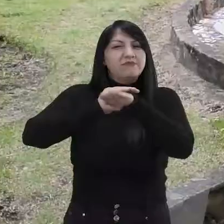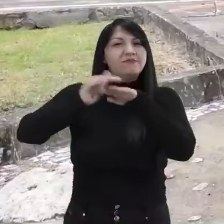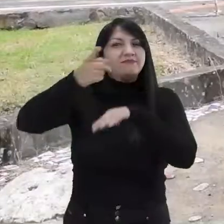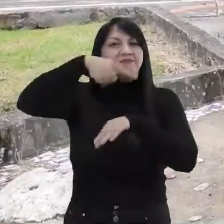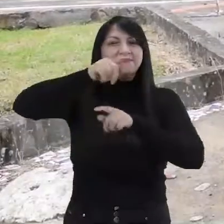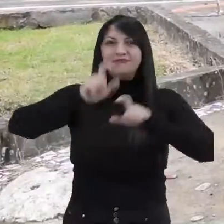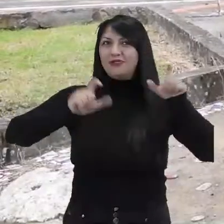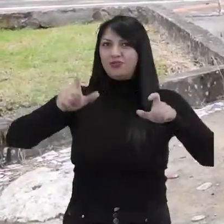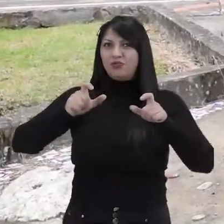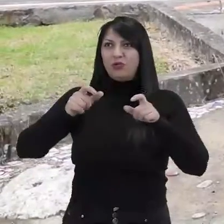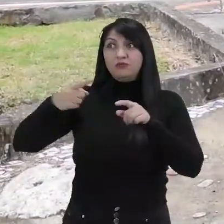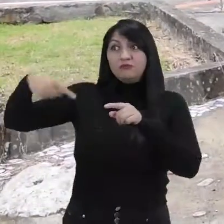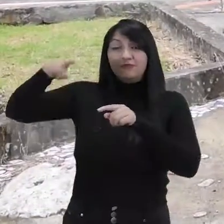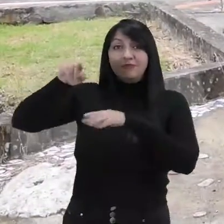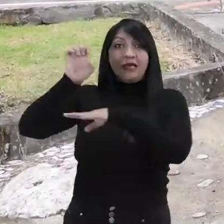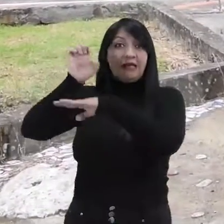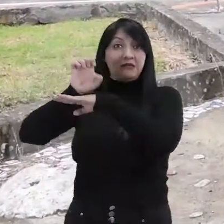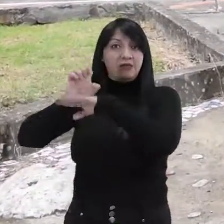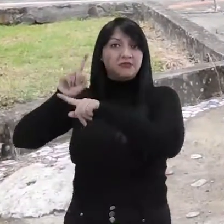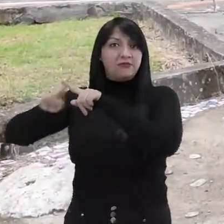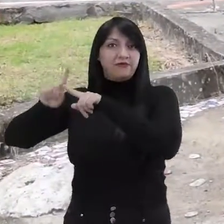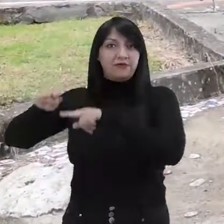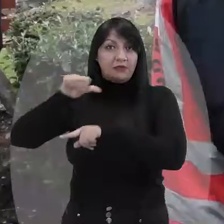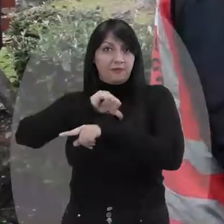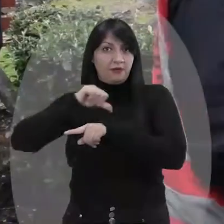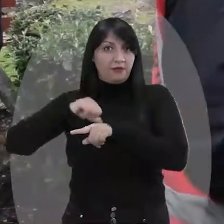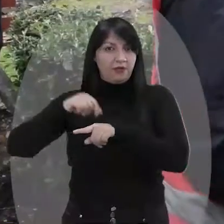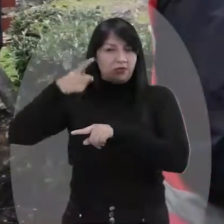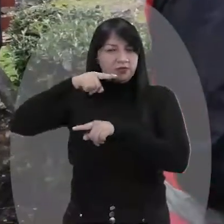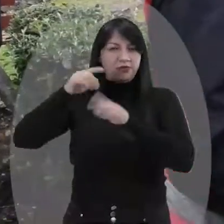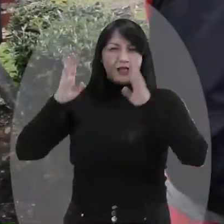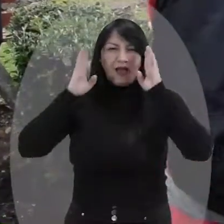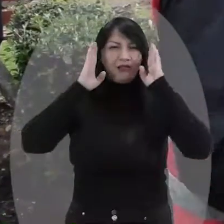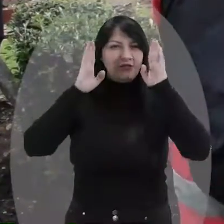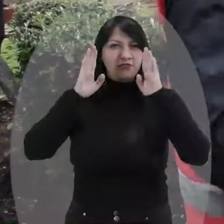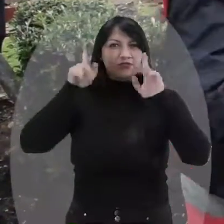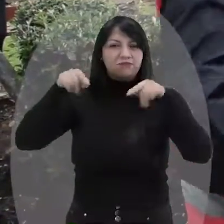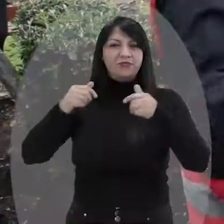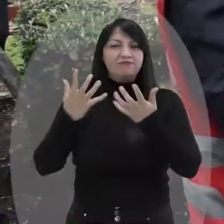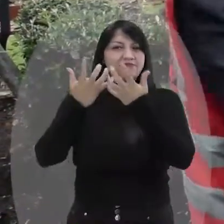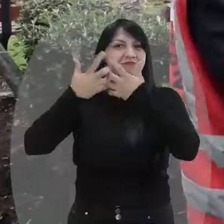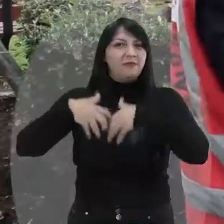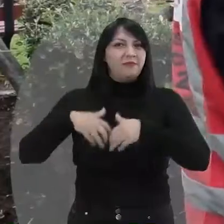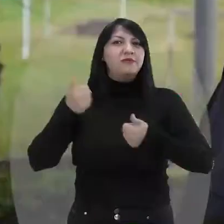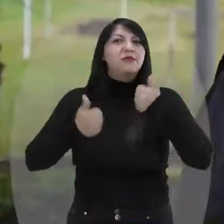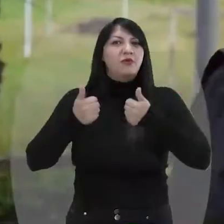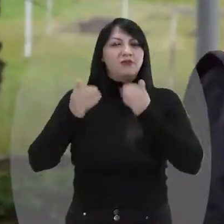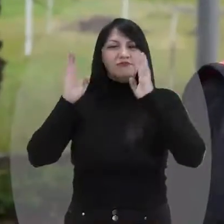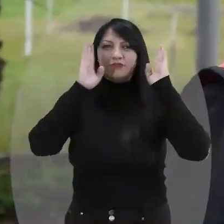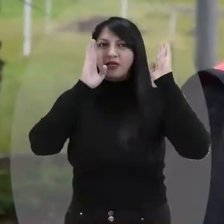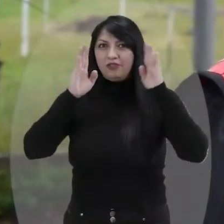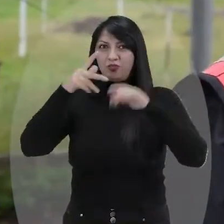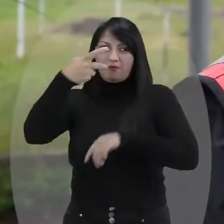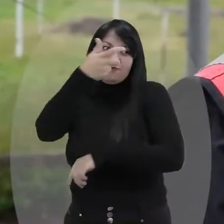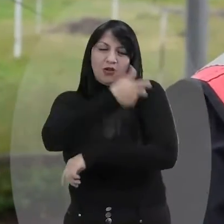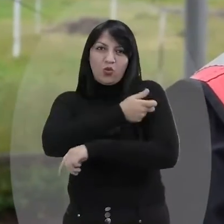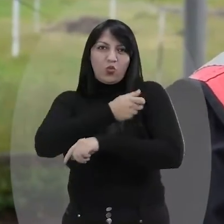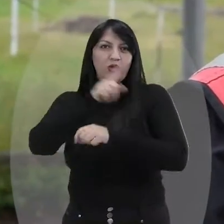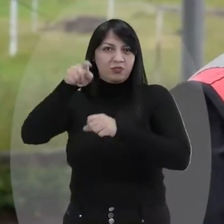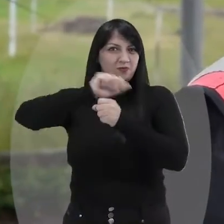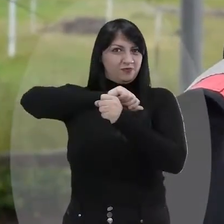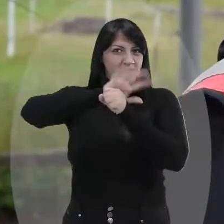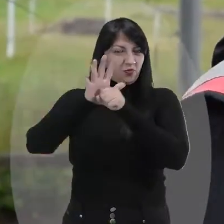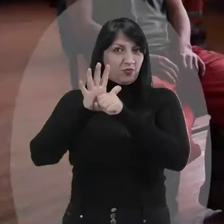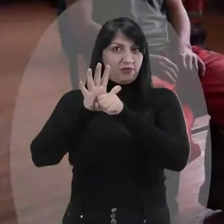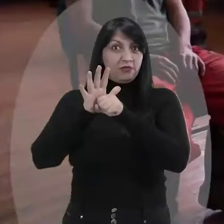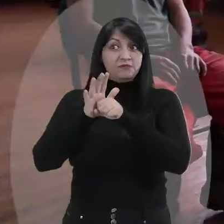última invitando a todo el sector privado a que ejerza dentro de su campo y dentro de su empresa, por